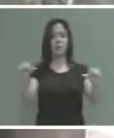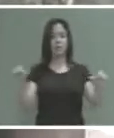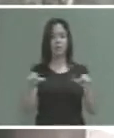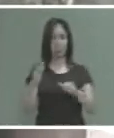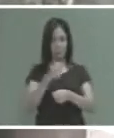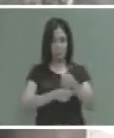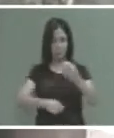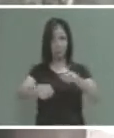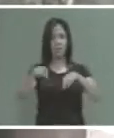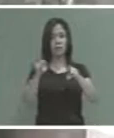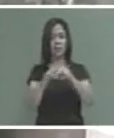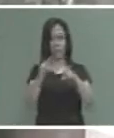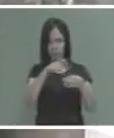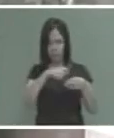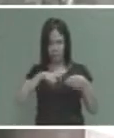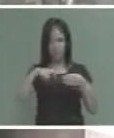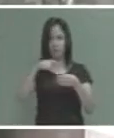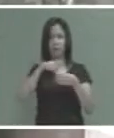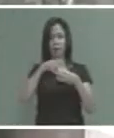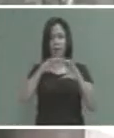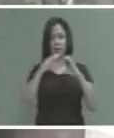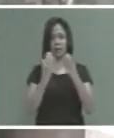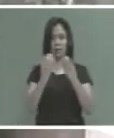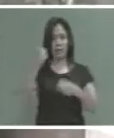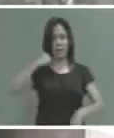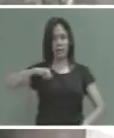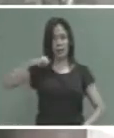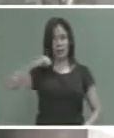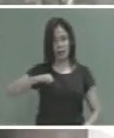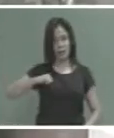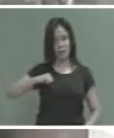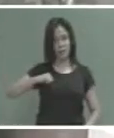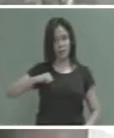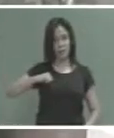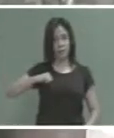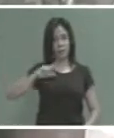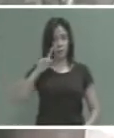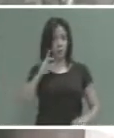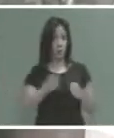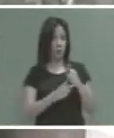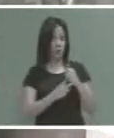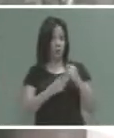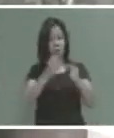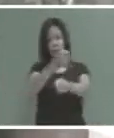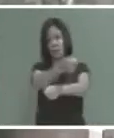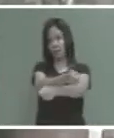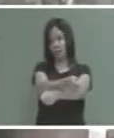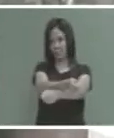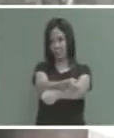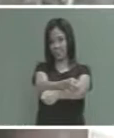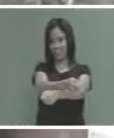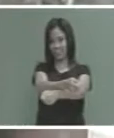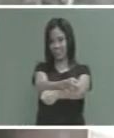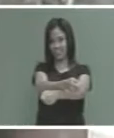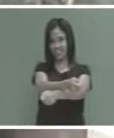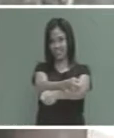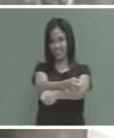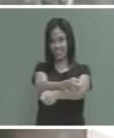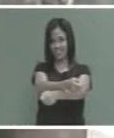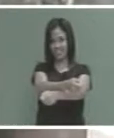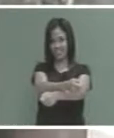también participé en clases de arte. Una vez me gradué de ahí, agarré